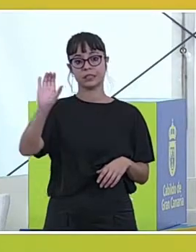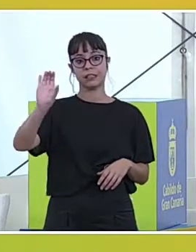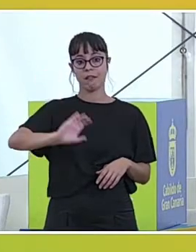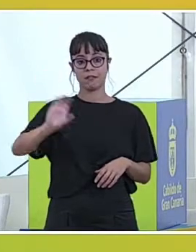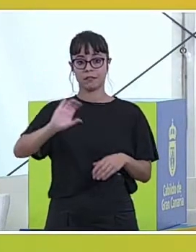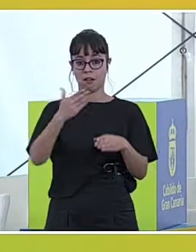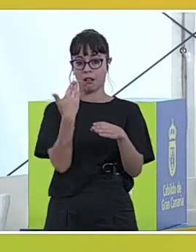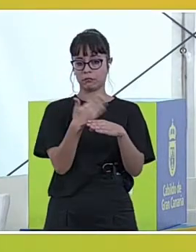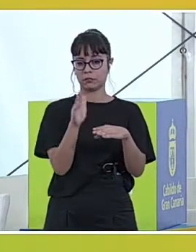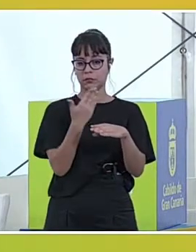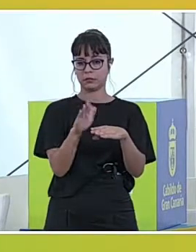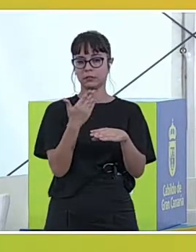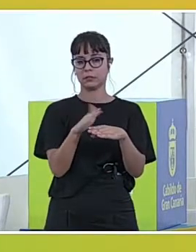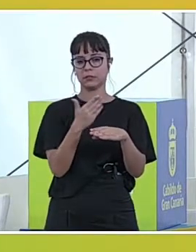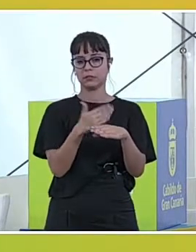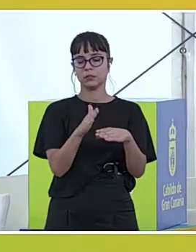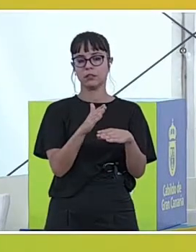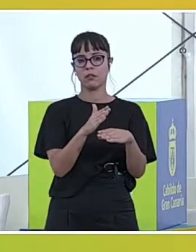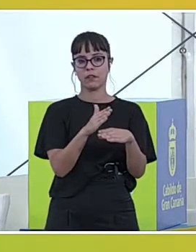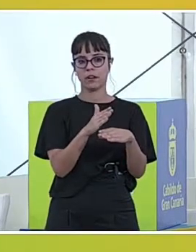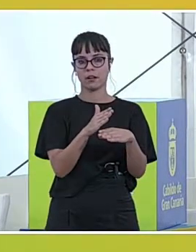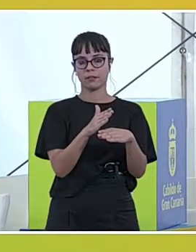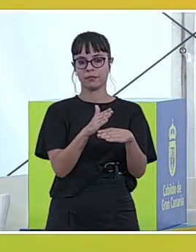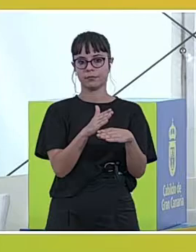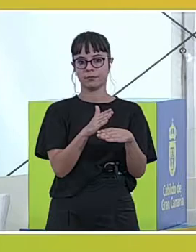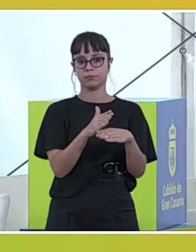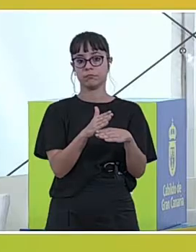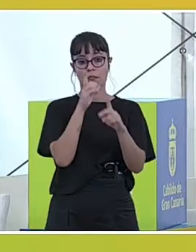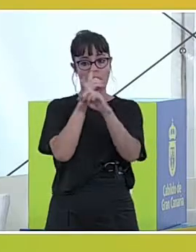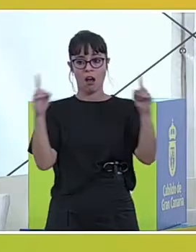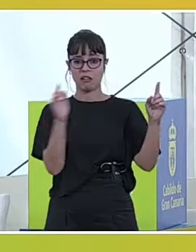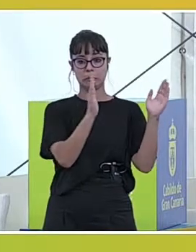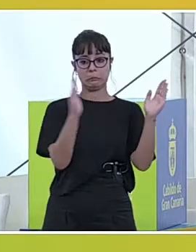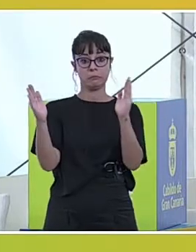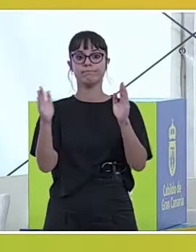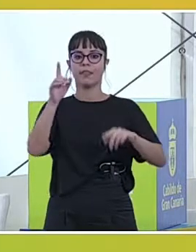pues por ejemplo, variabilidad en torno a la época del año.